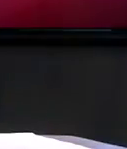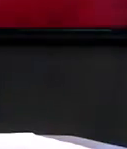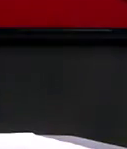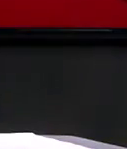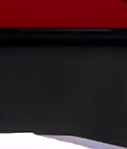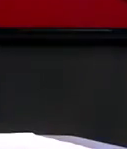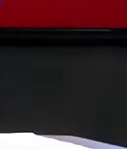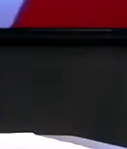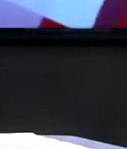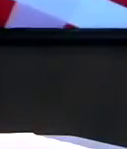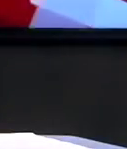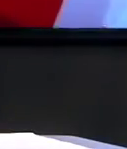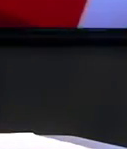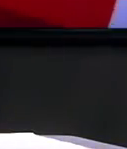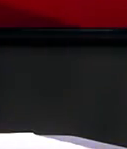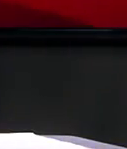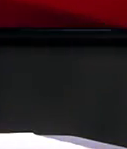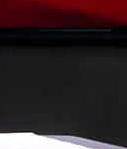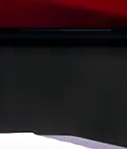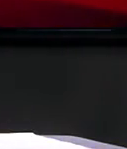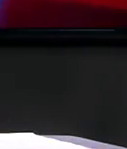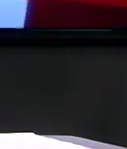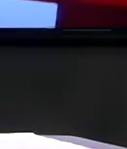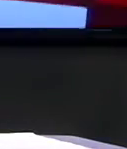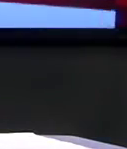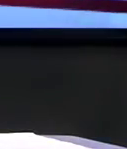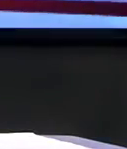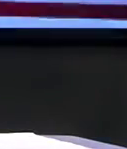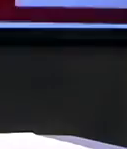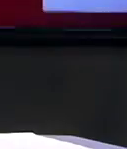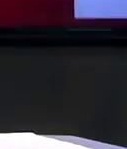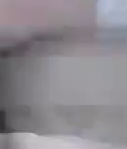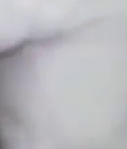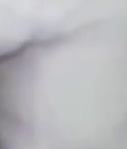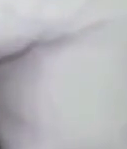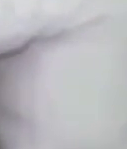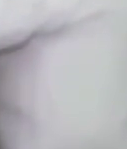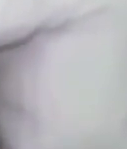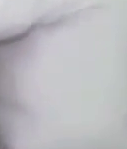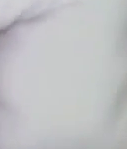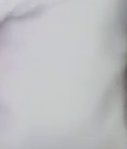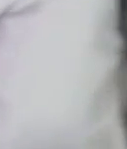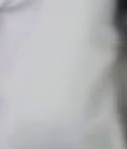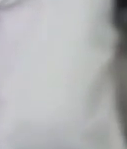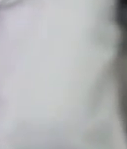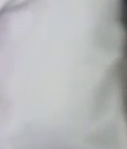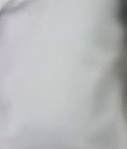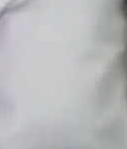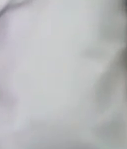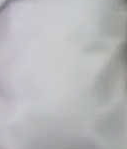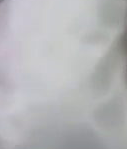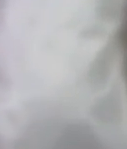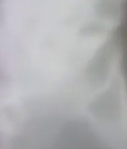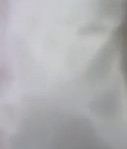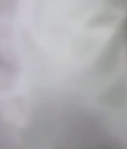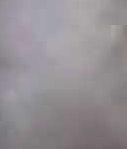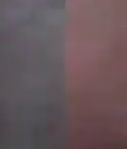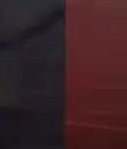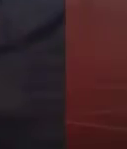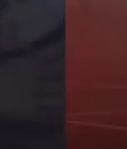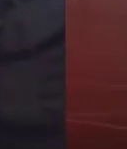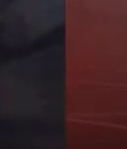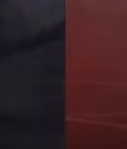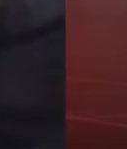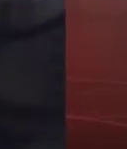La Comisión Nacional de Seguridad desmintió que Joaquín El Chapo Guzmán haya sido extraditado. El capo continúa en el Centro Federal de